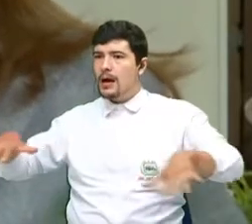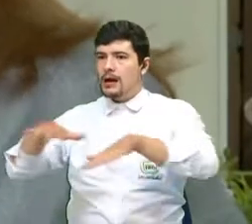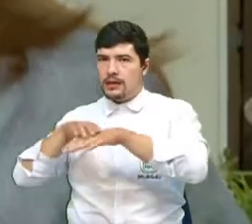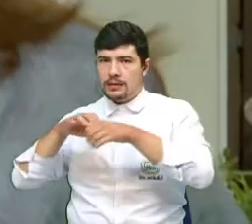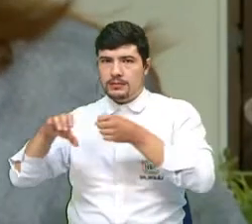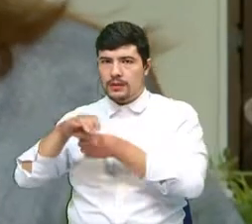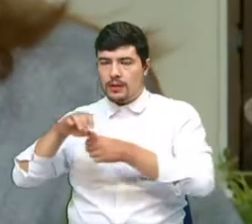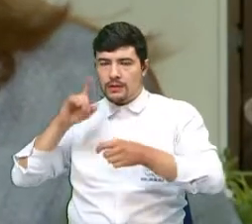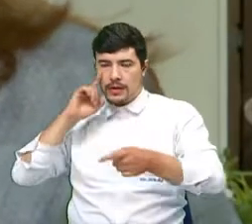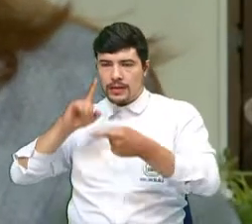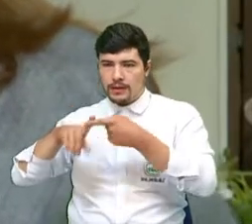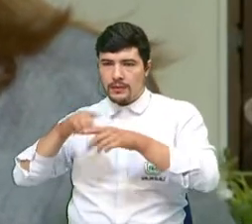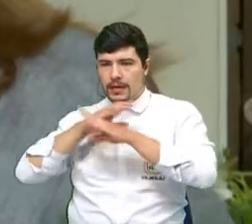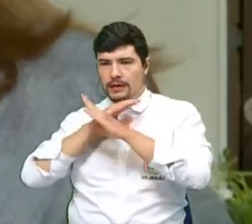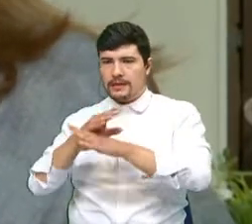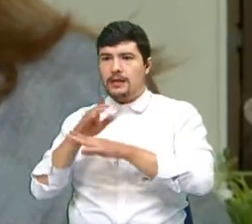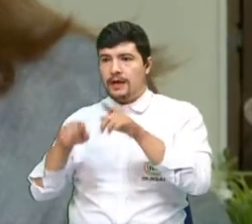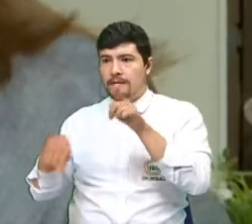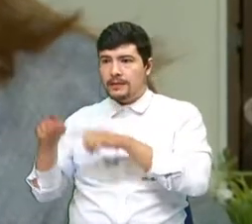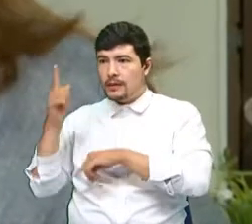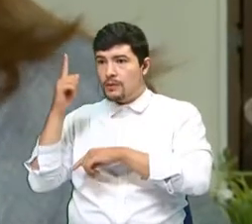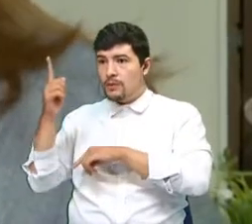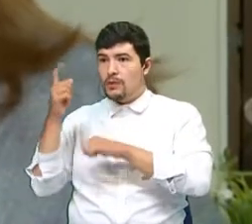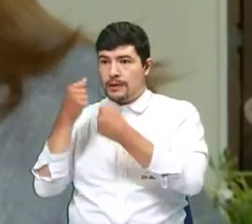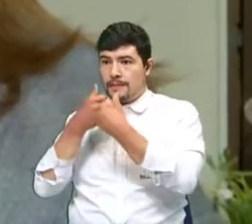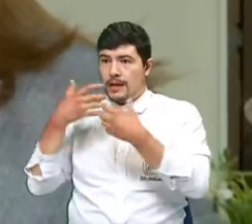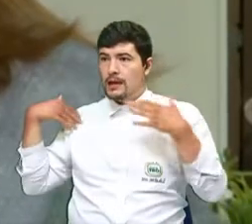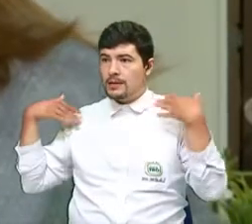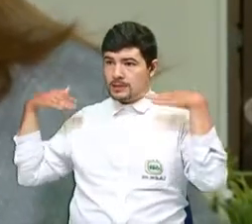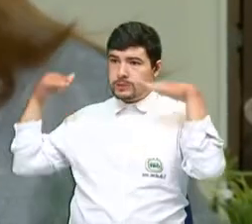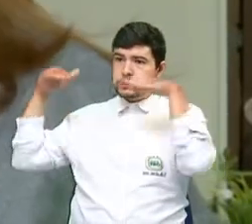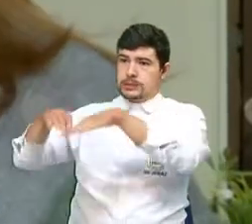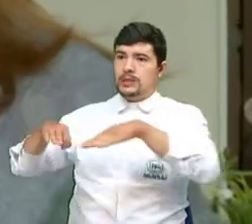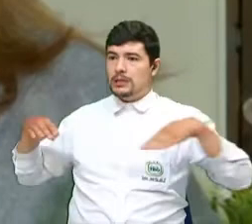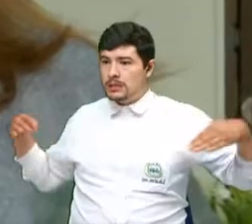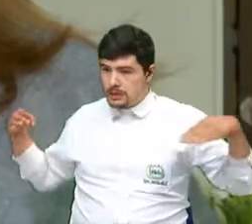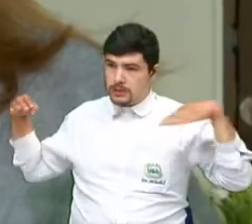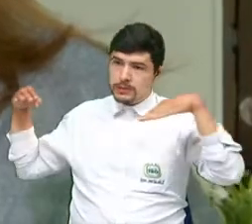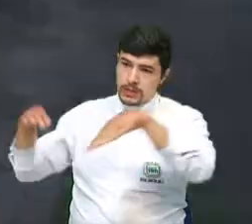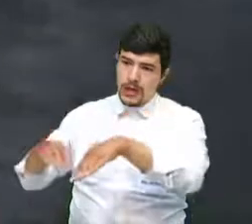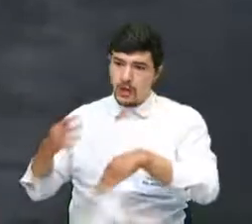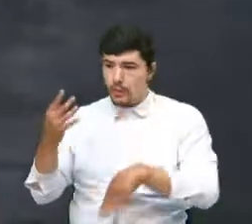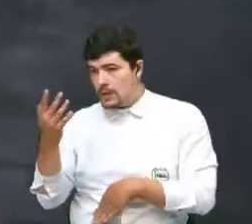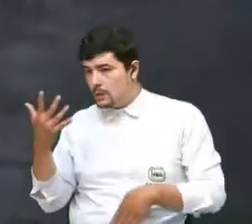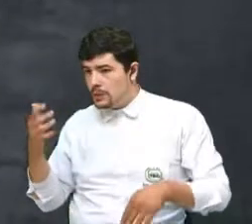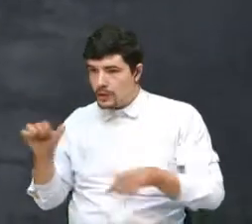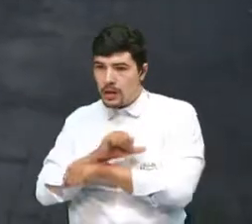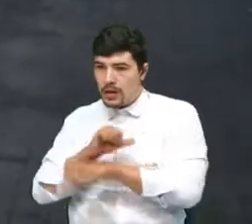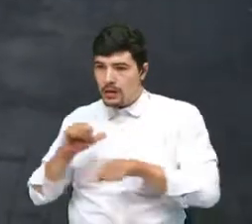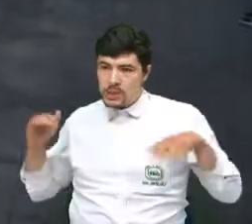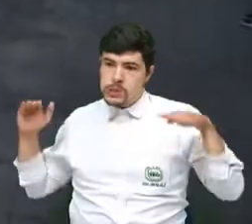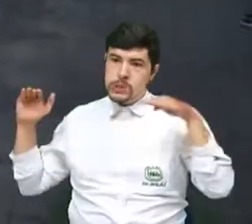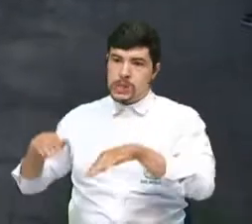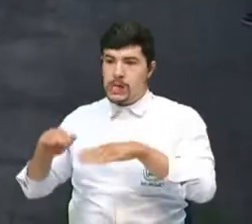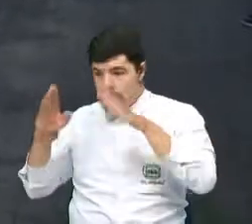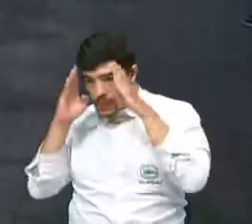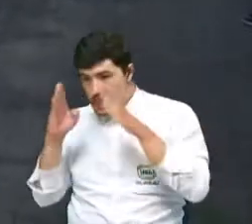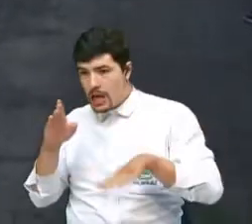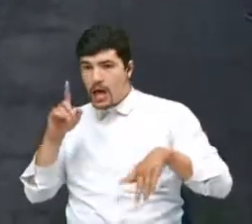de evitar que en ocasiones, en un accidente, pues lleguen 4, 5 o más ambulancias y a